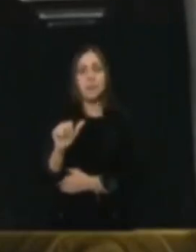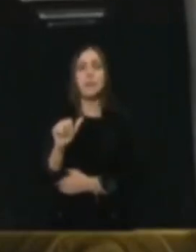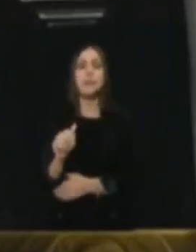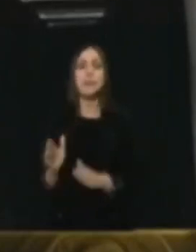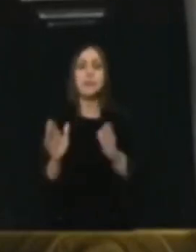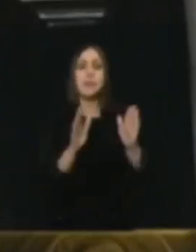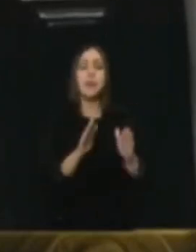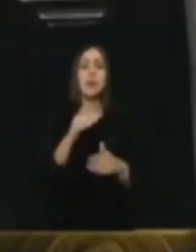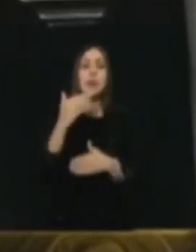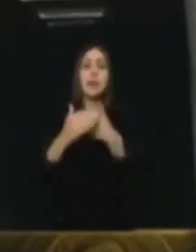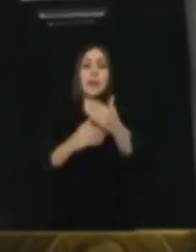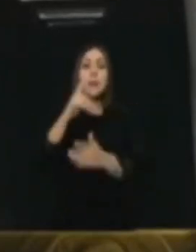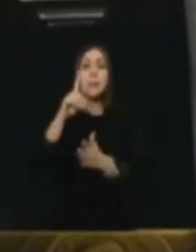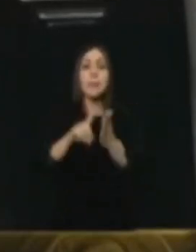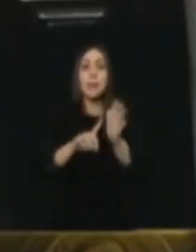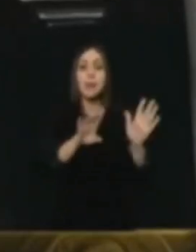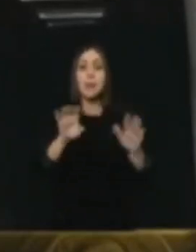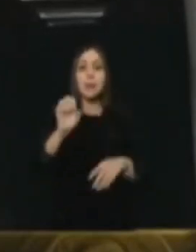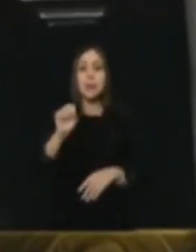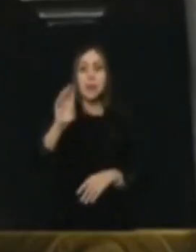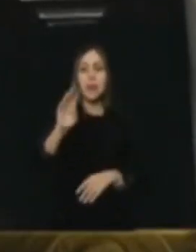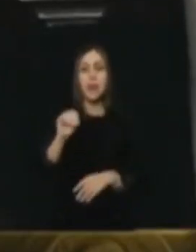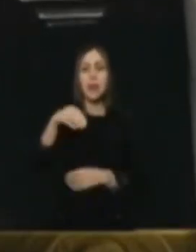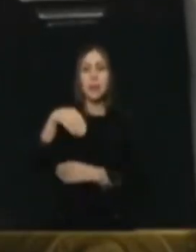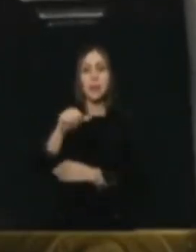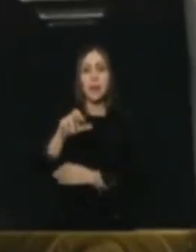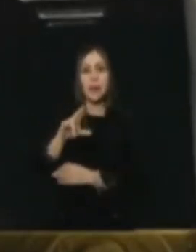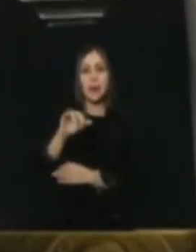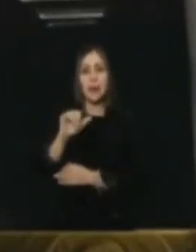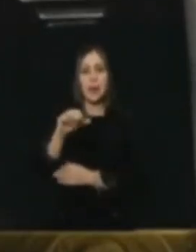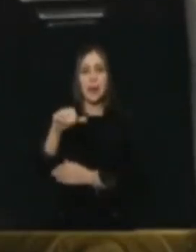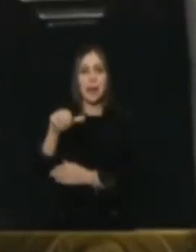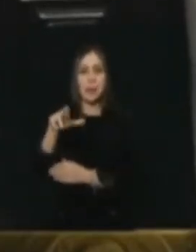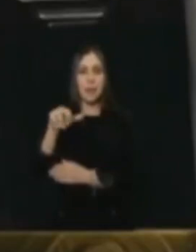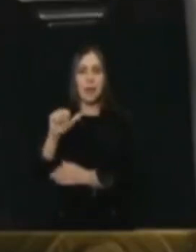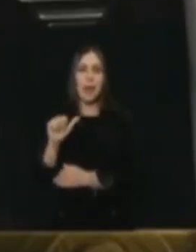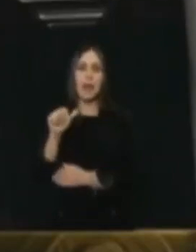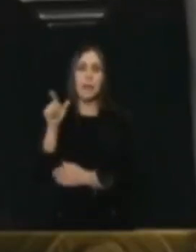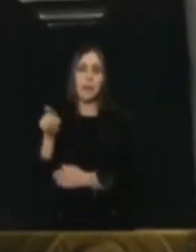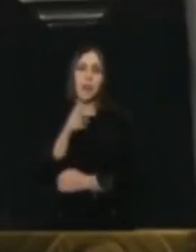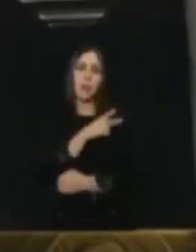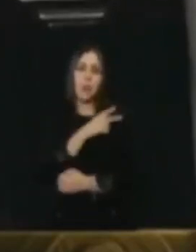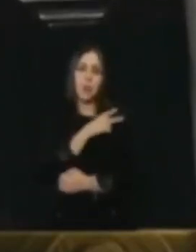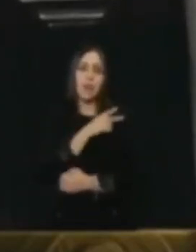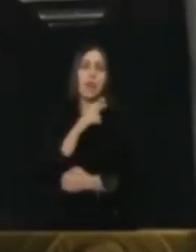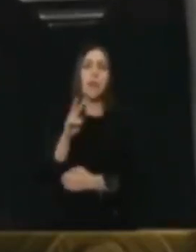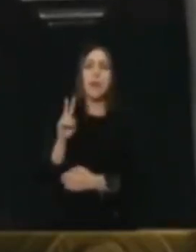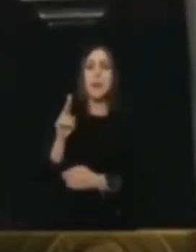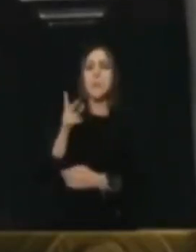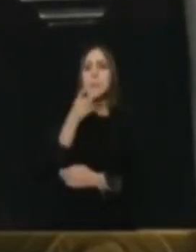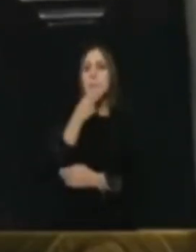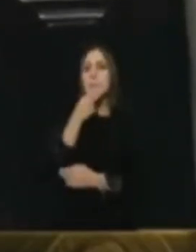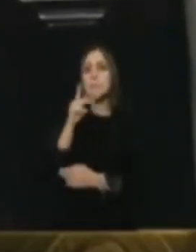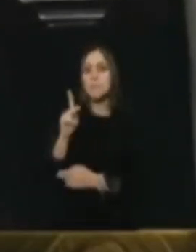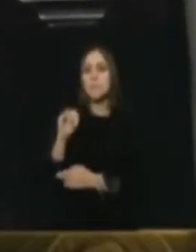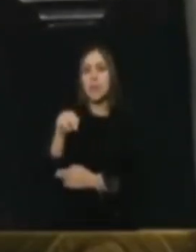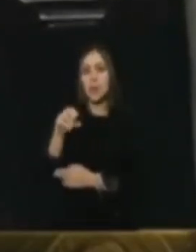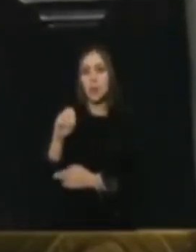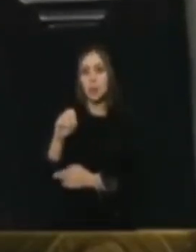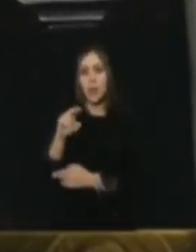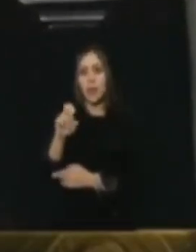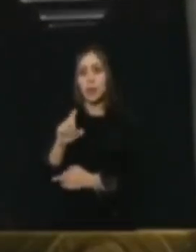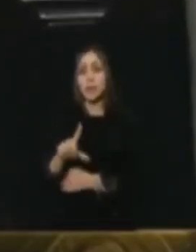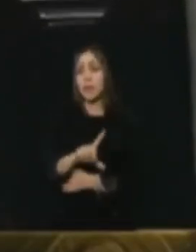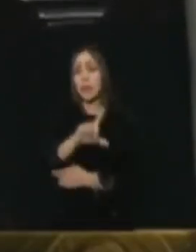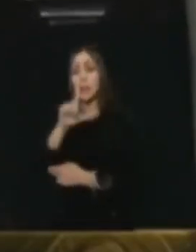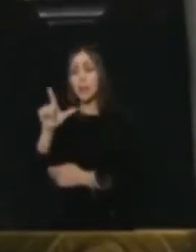1969, María Cámara Vales, viuda de Pino Suárez, y 16 años